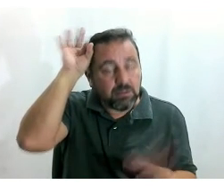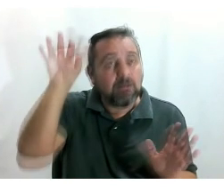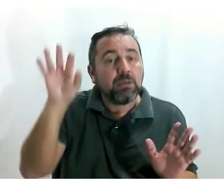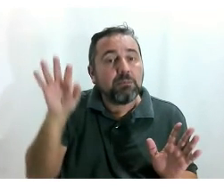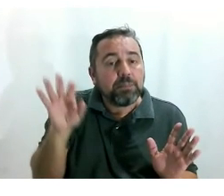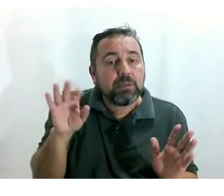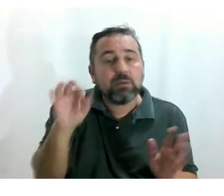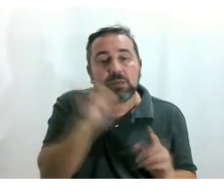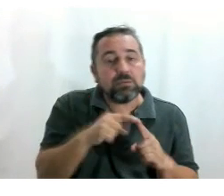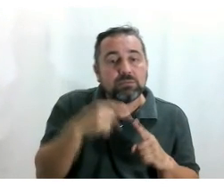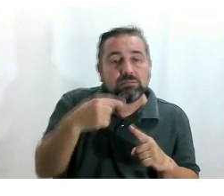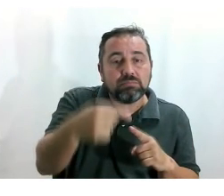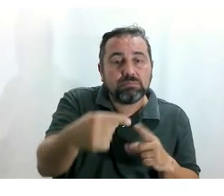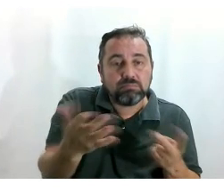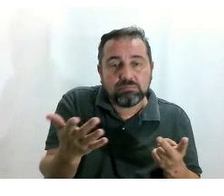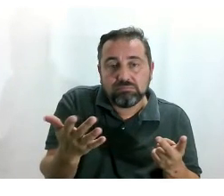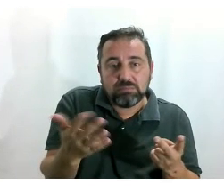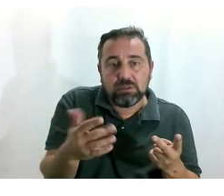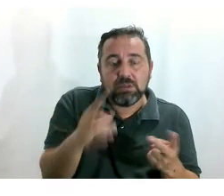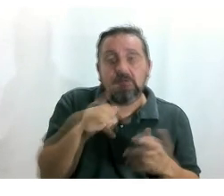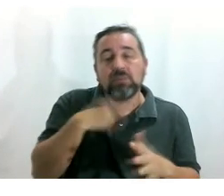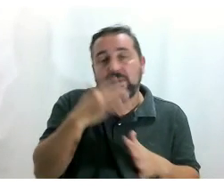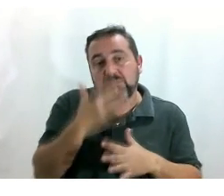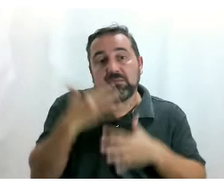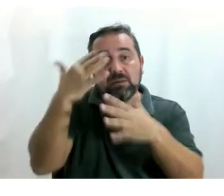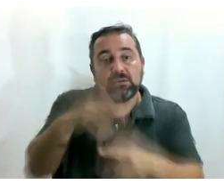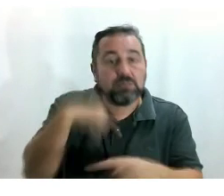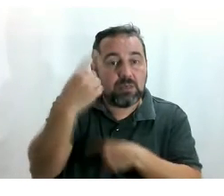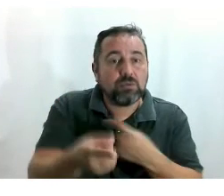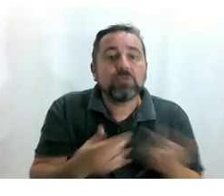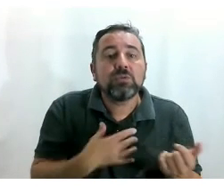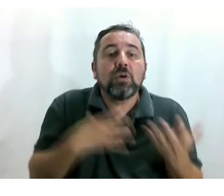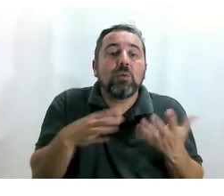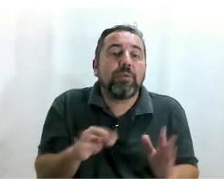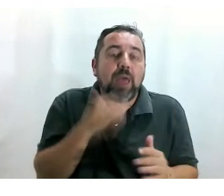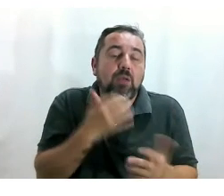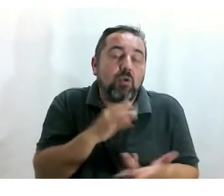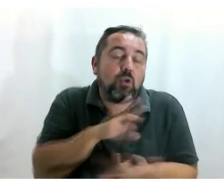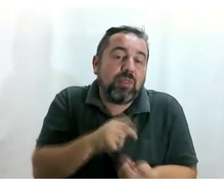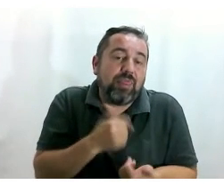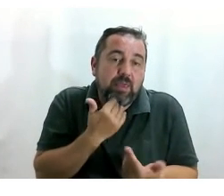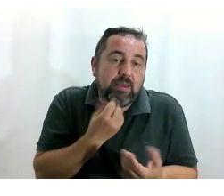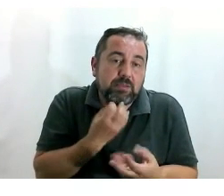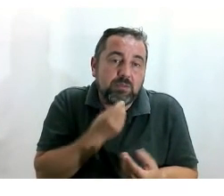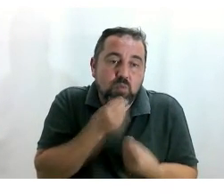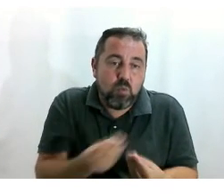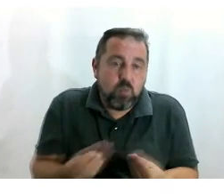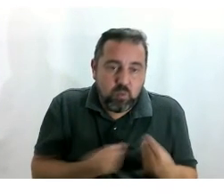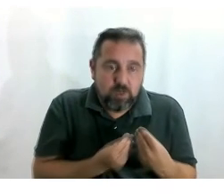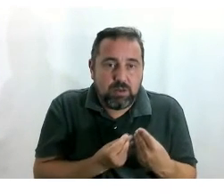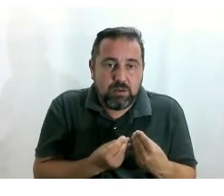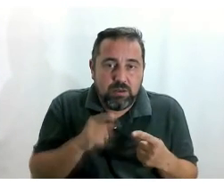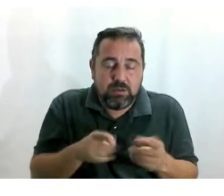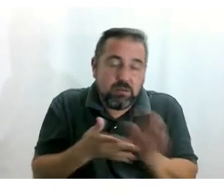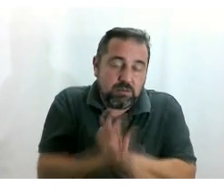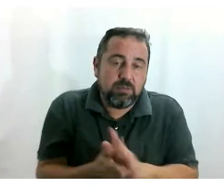en la siguiente década, podemos tener unas noticias muy buenas en este